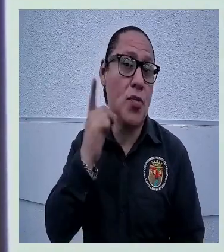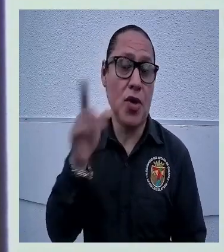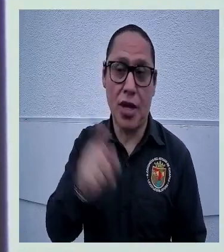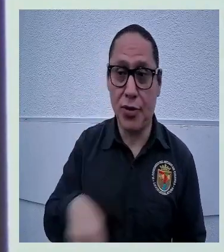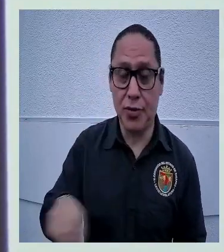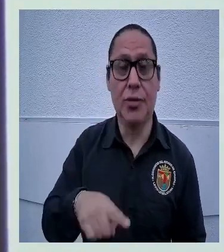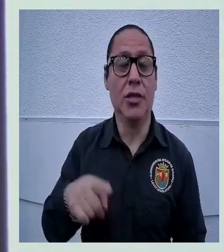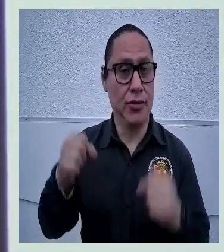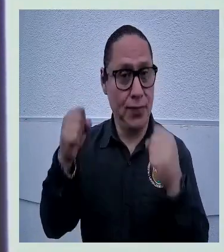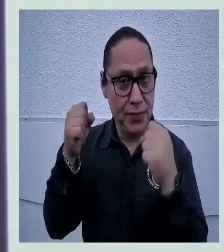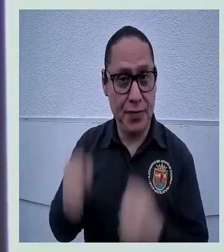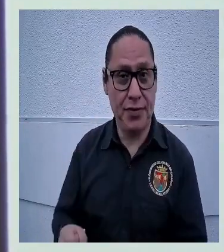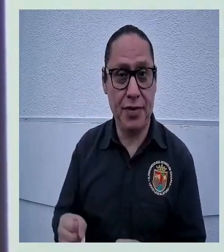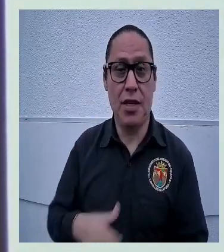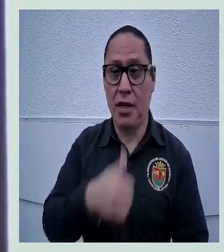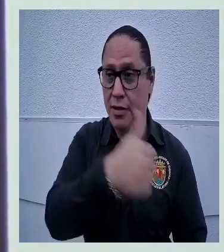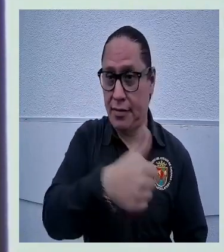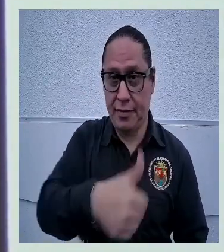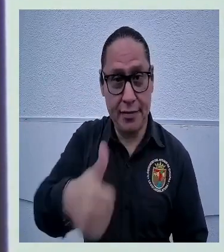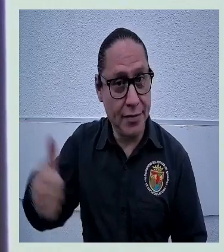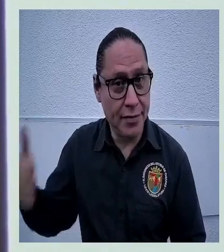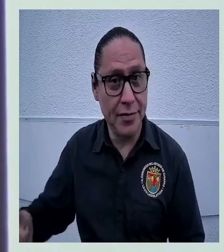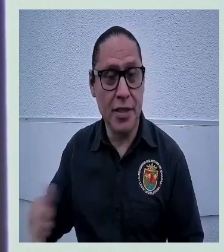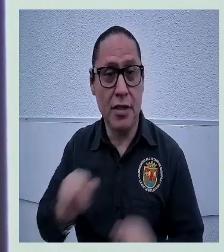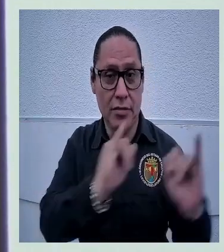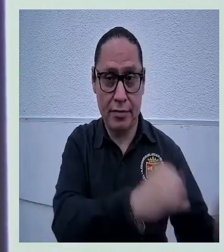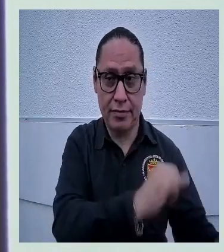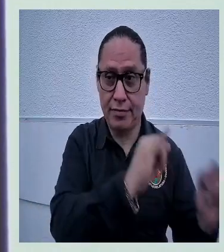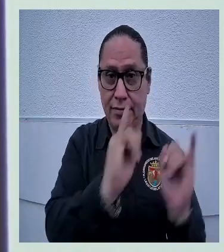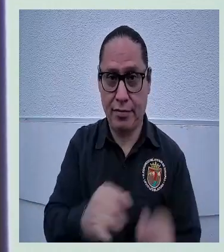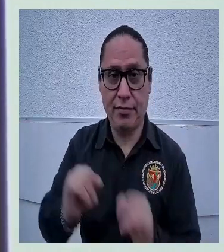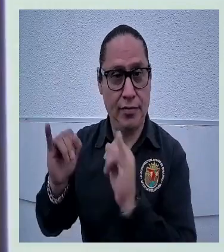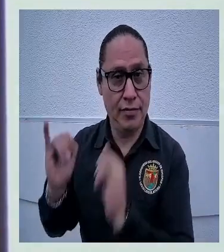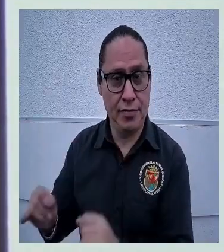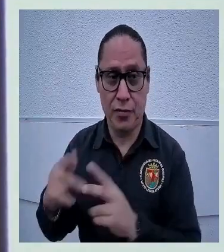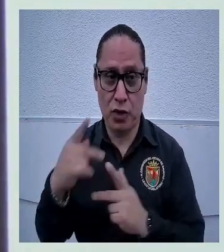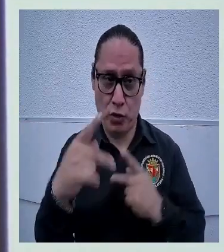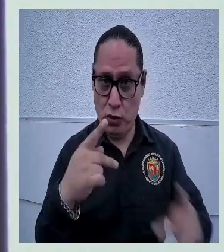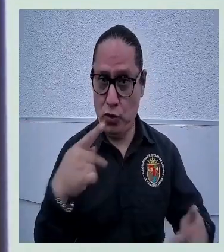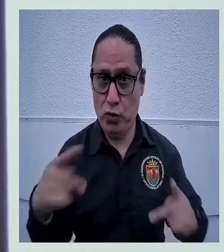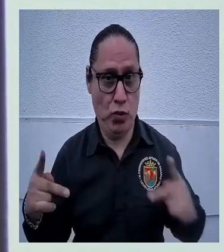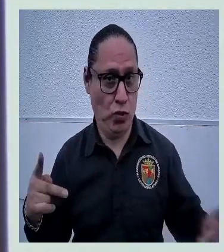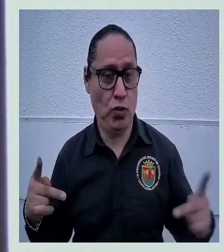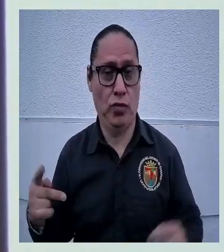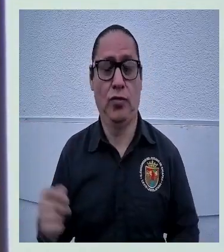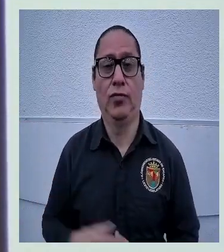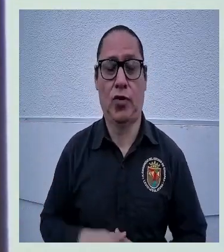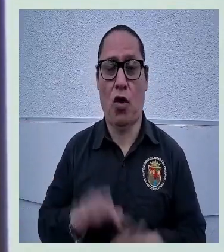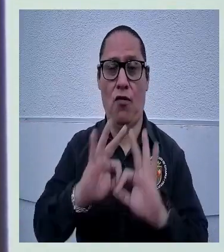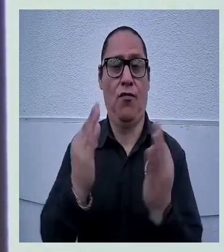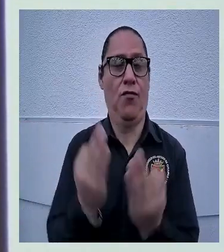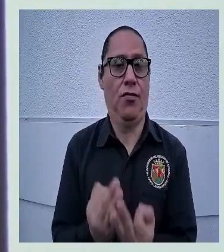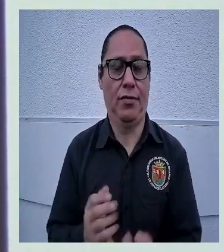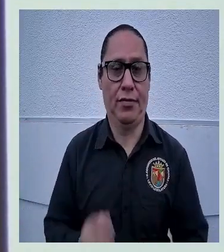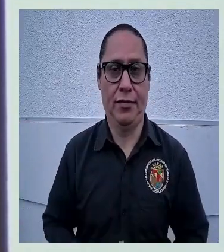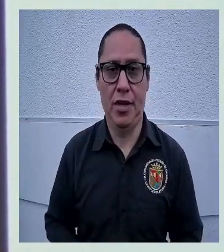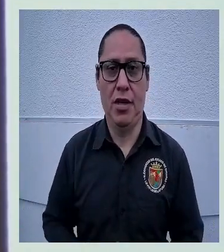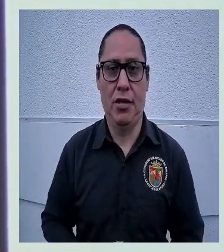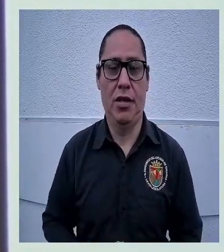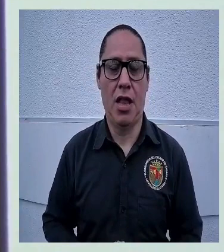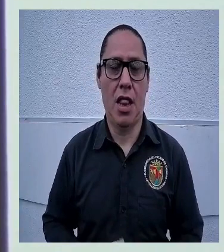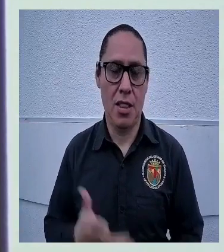asegurar cada individuo independientemente de sus capacidades tenga la